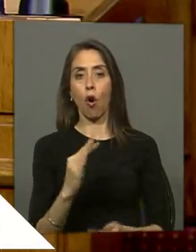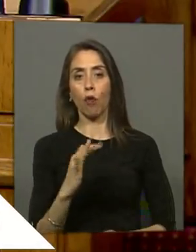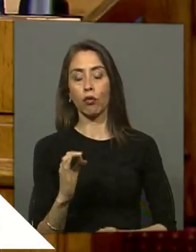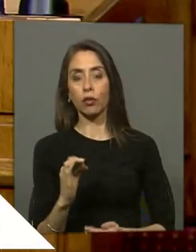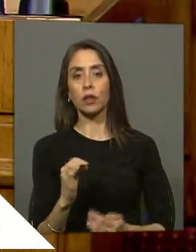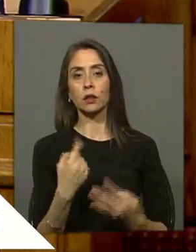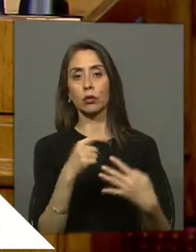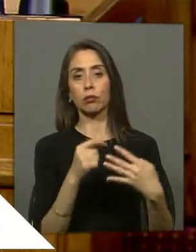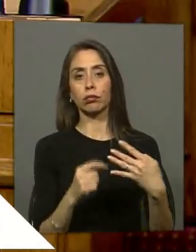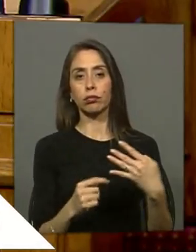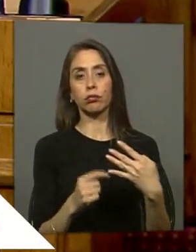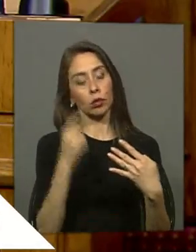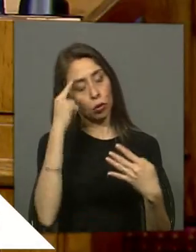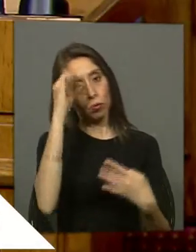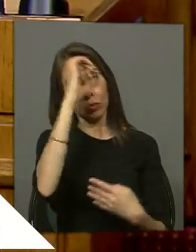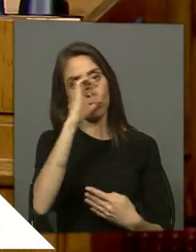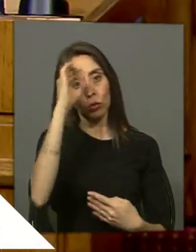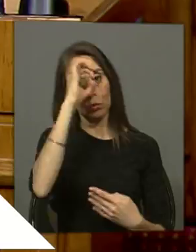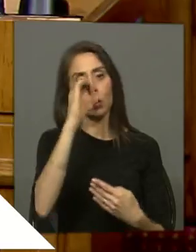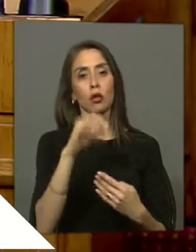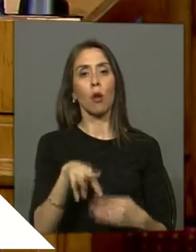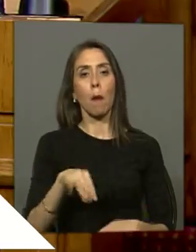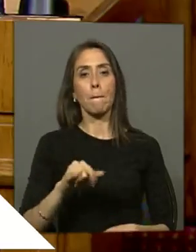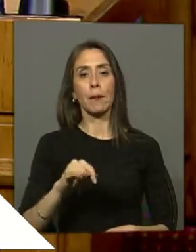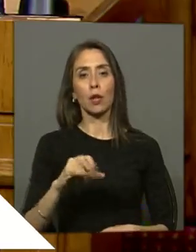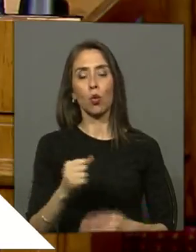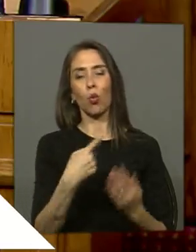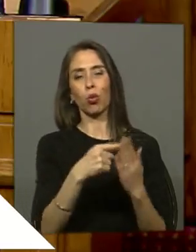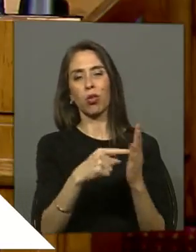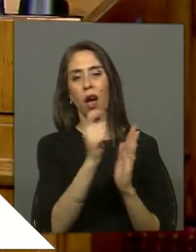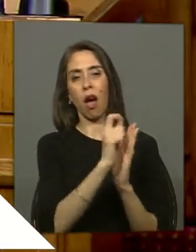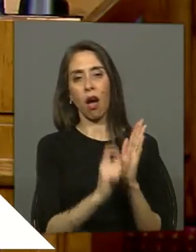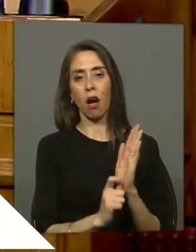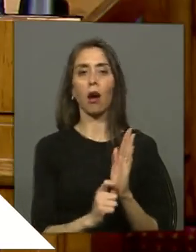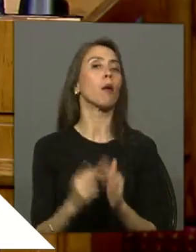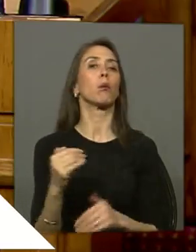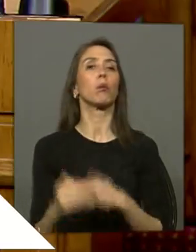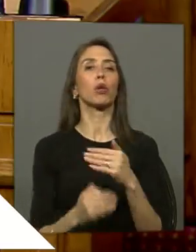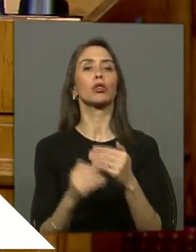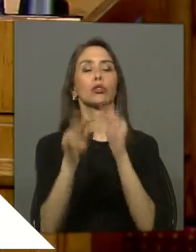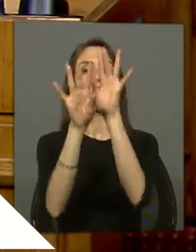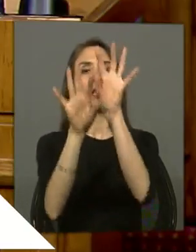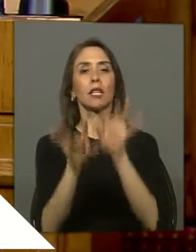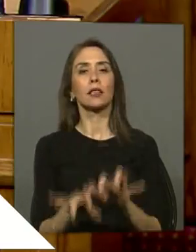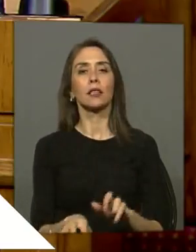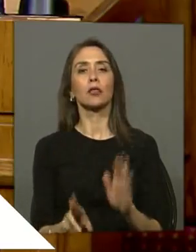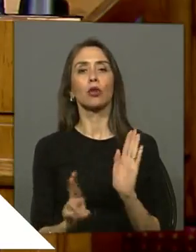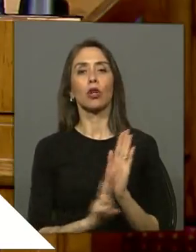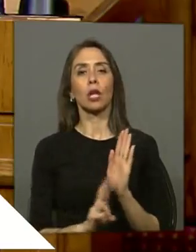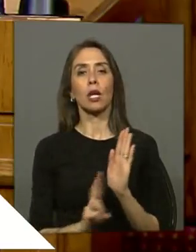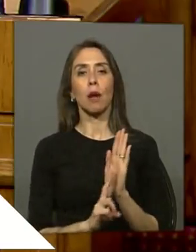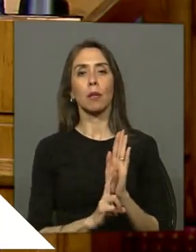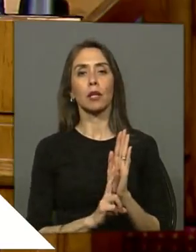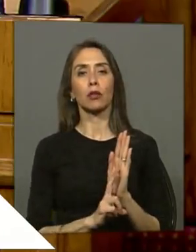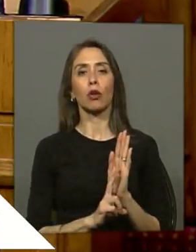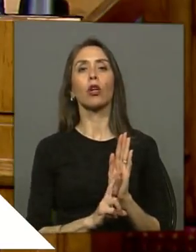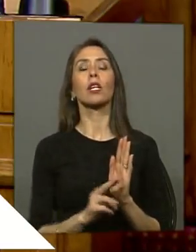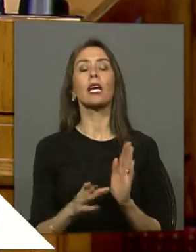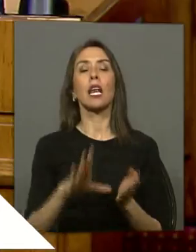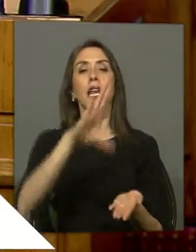elementos de juicio minutos etcétera del proceso de elaboración del reglamento sobre movimiento